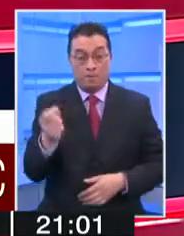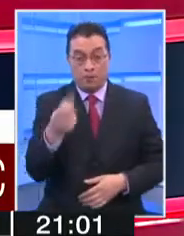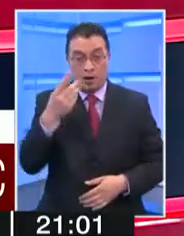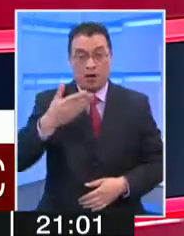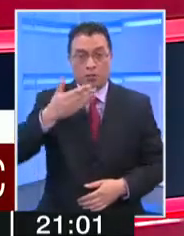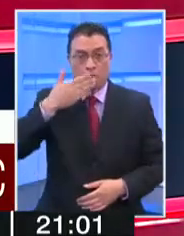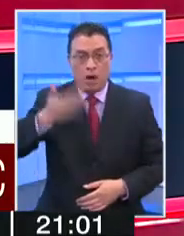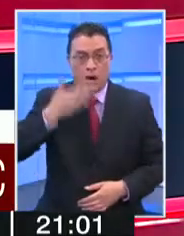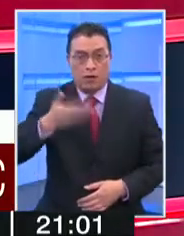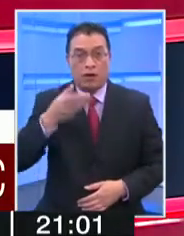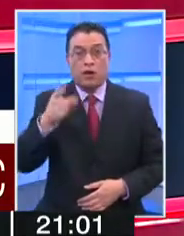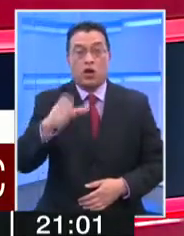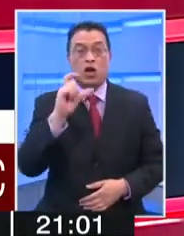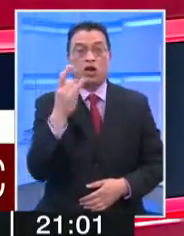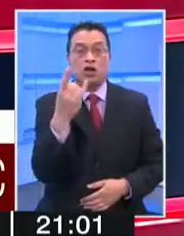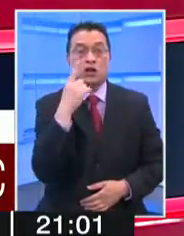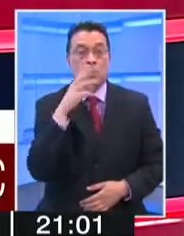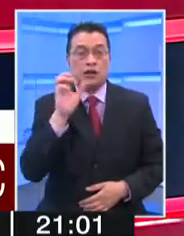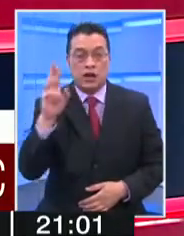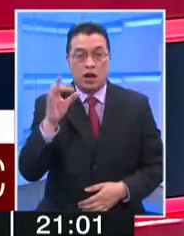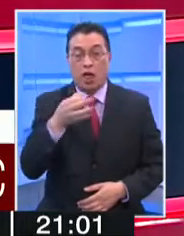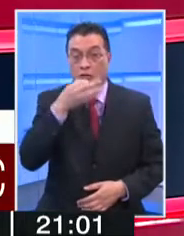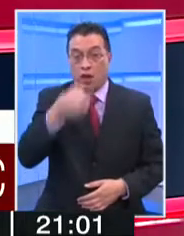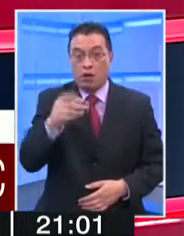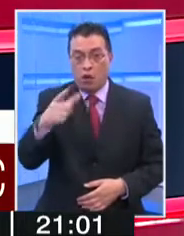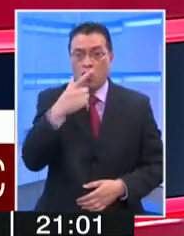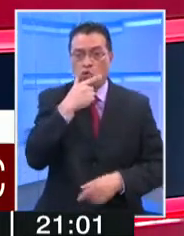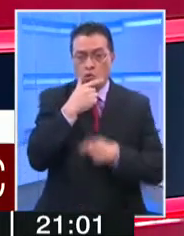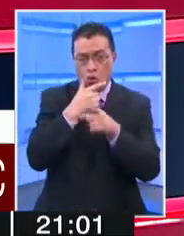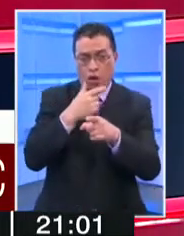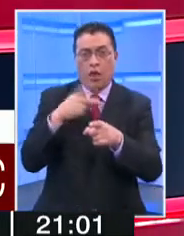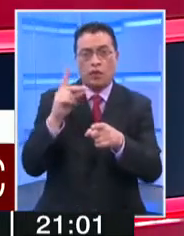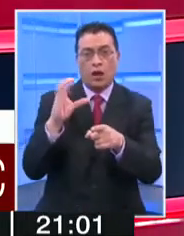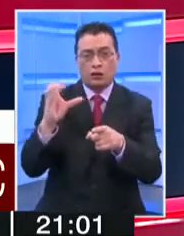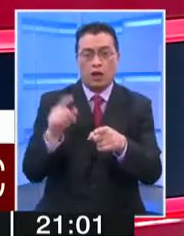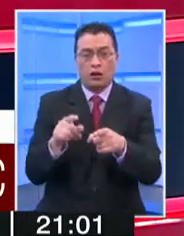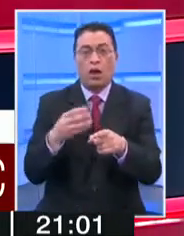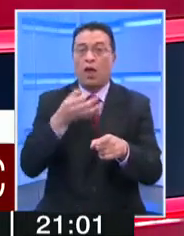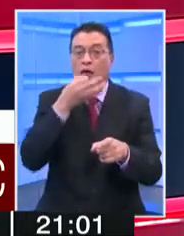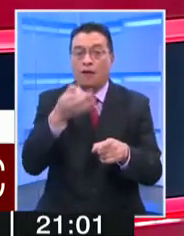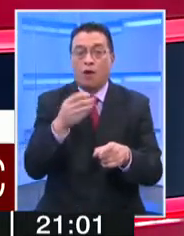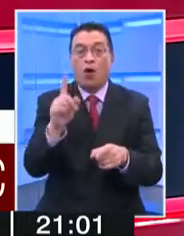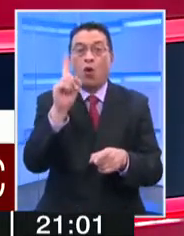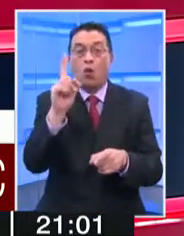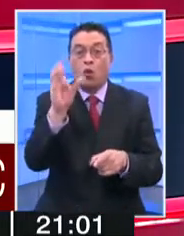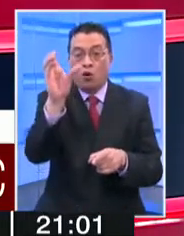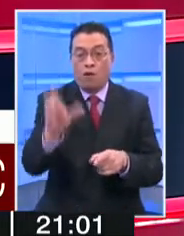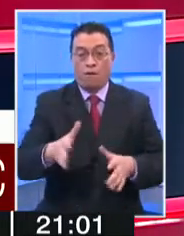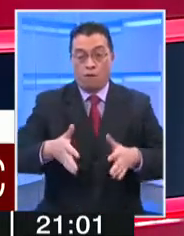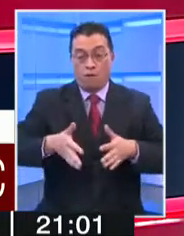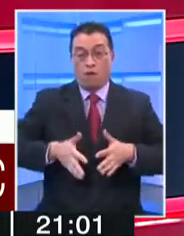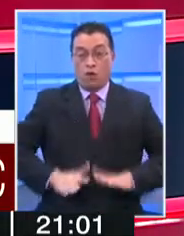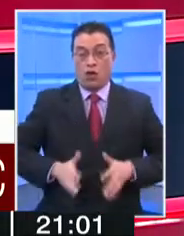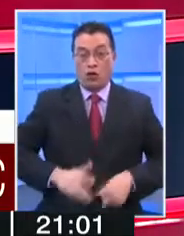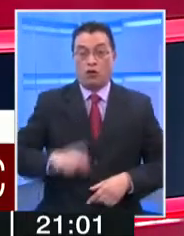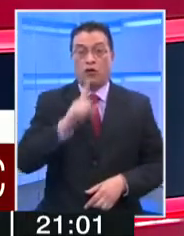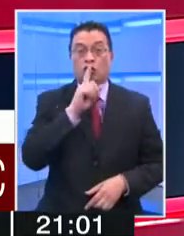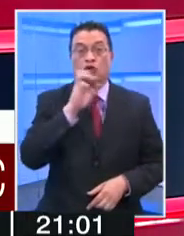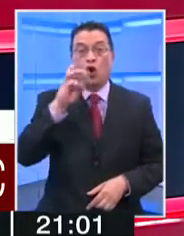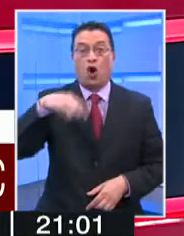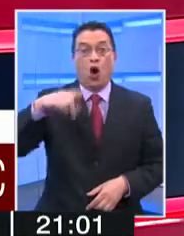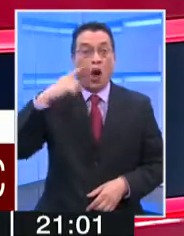como candidato alejandro guillén aludió a las dudas de la desee con la metáfora de uno de sus fundadores radomiro